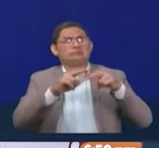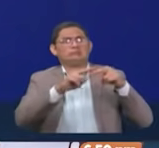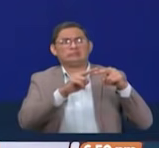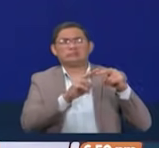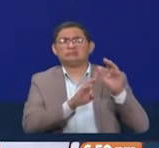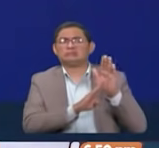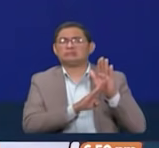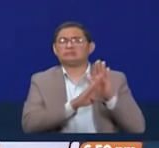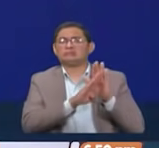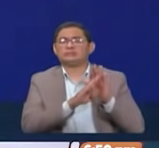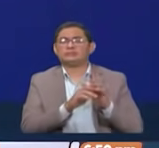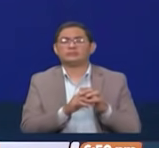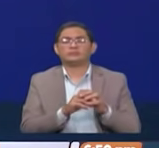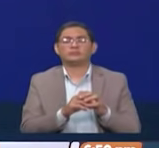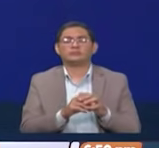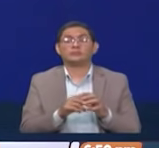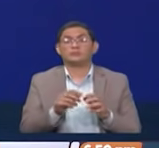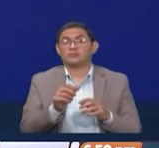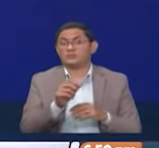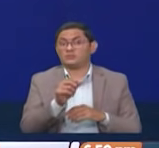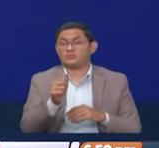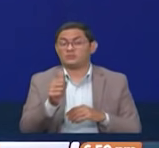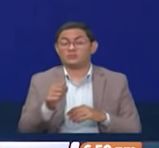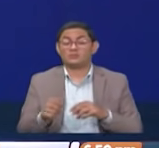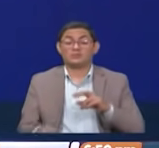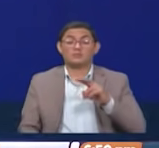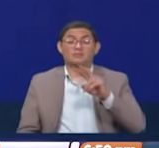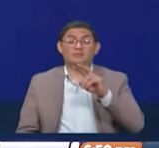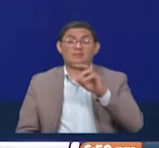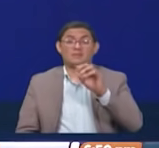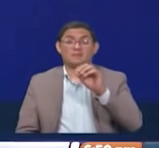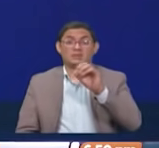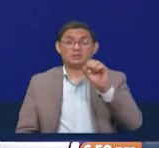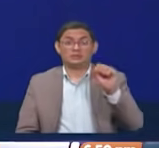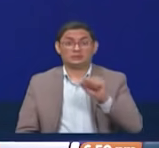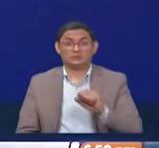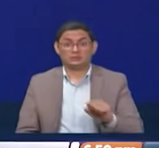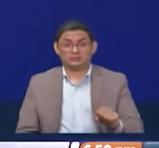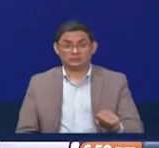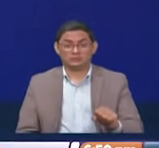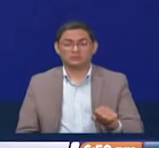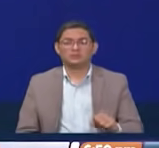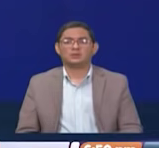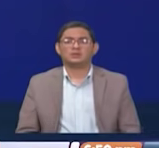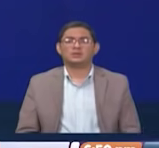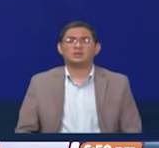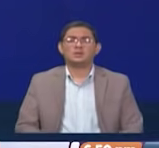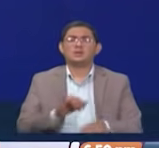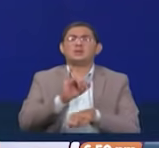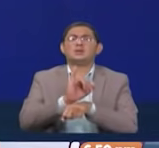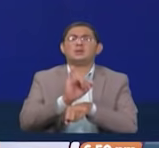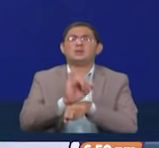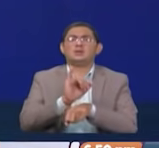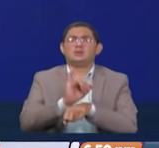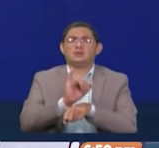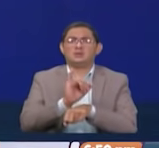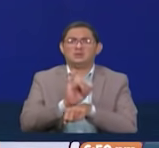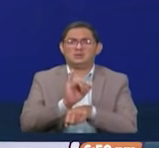también a partir del 20 de septiembre el aforo en las iglesias